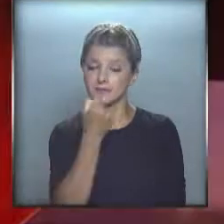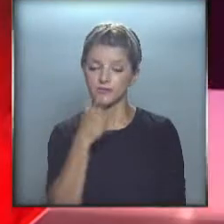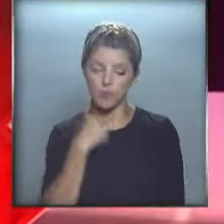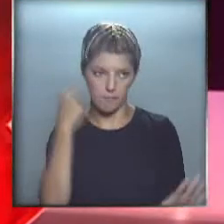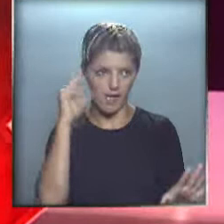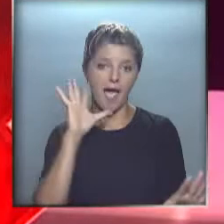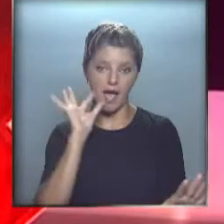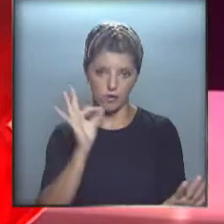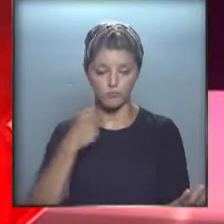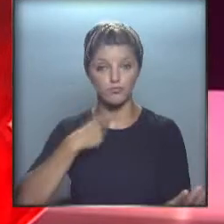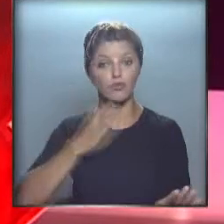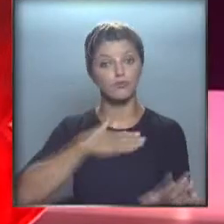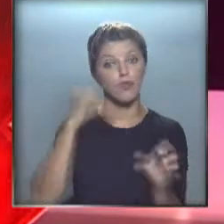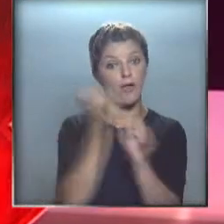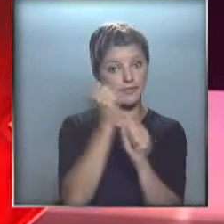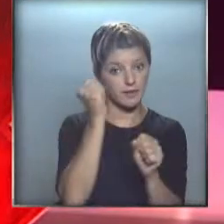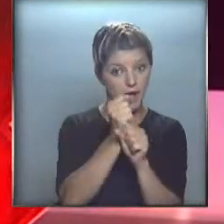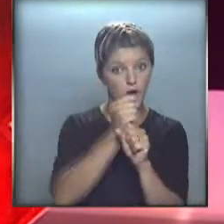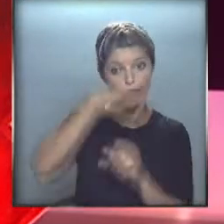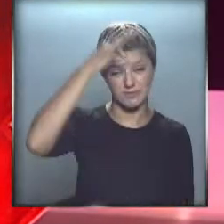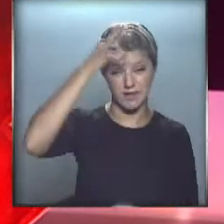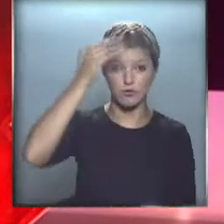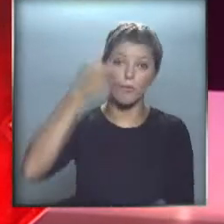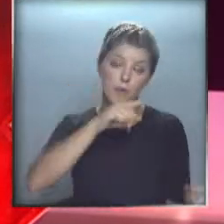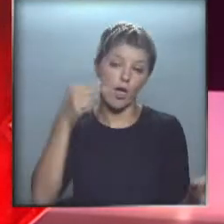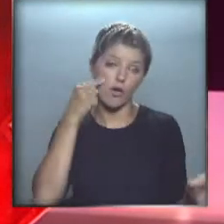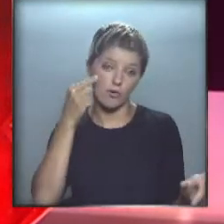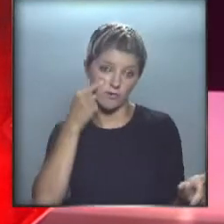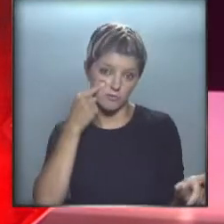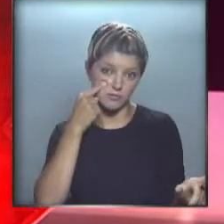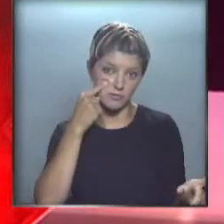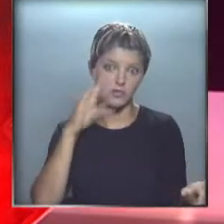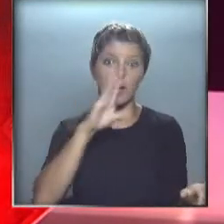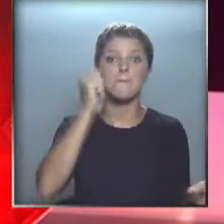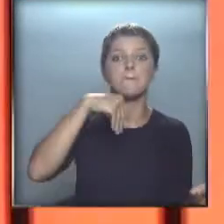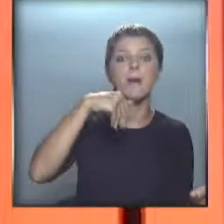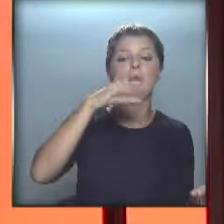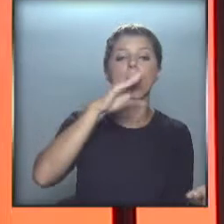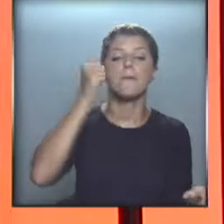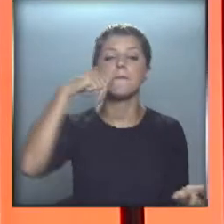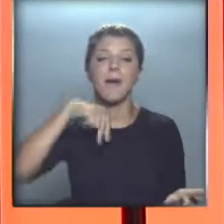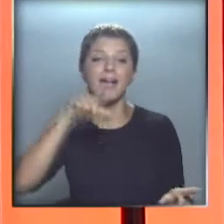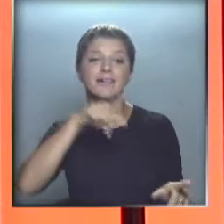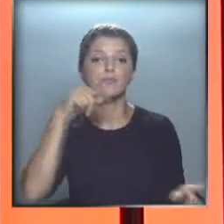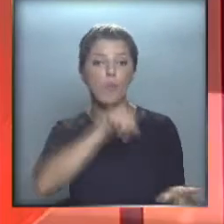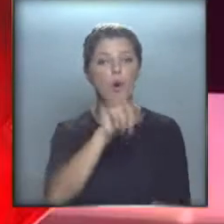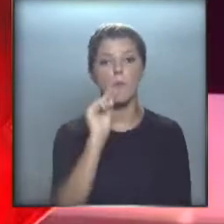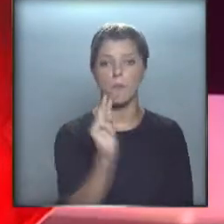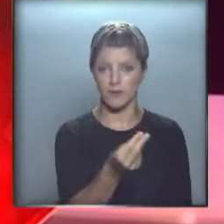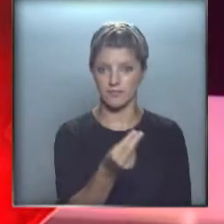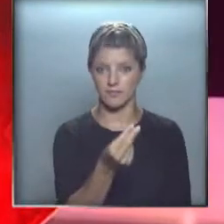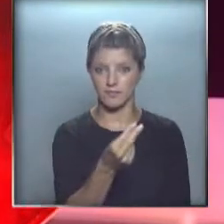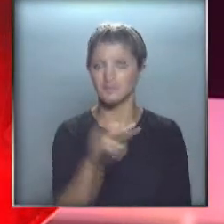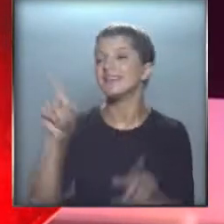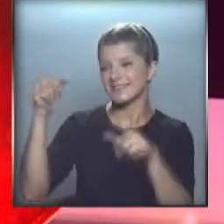de que trabajo en una obra de teatro, quizás la conocen, Bang Bang, Estás Muerto. Bang Bang, Estás Muerto. Es Bang como Your Dead. Bueno, sí, es